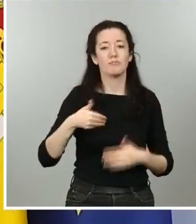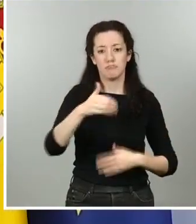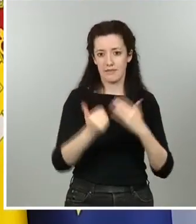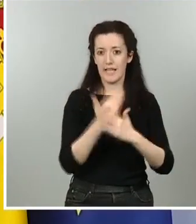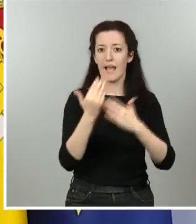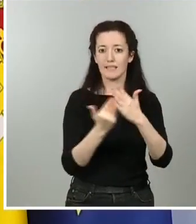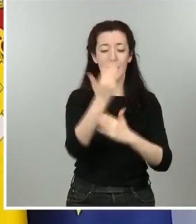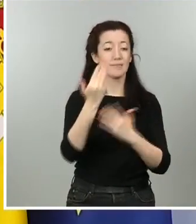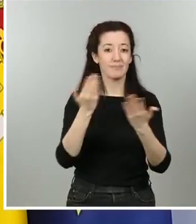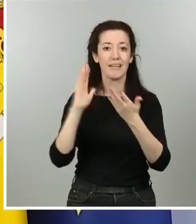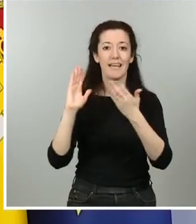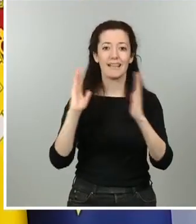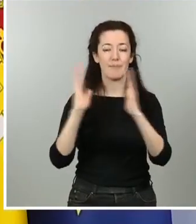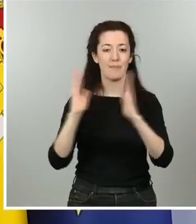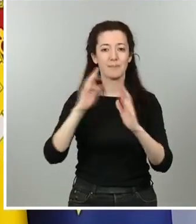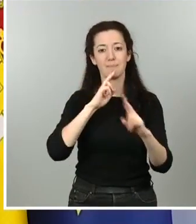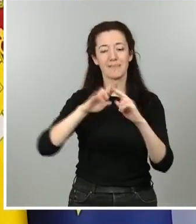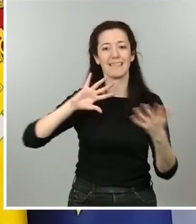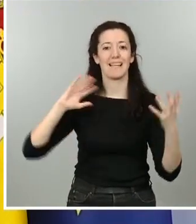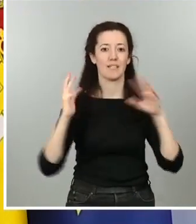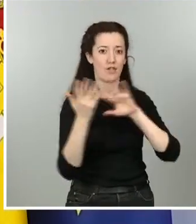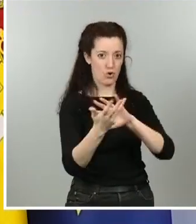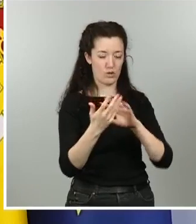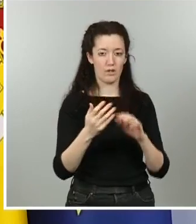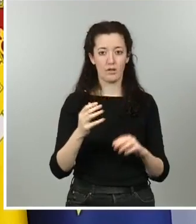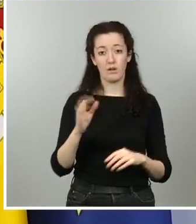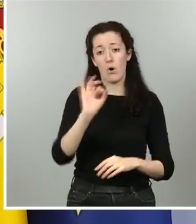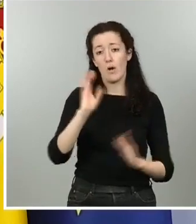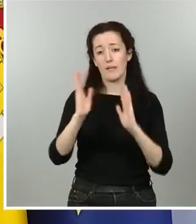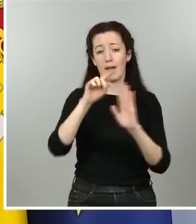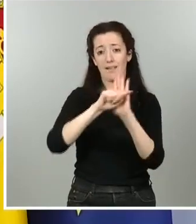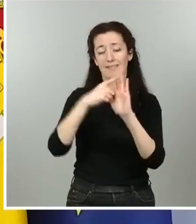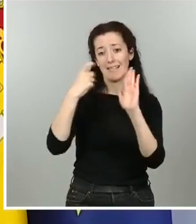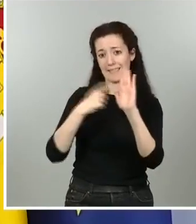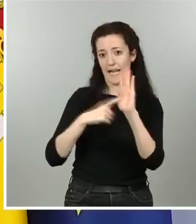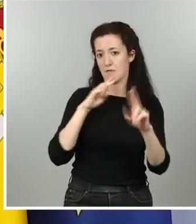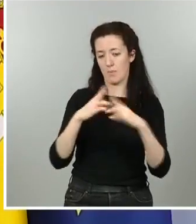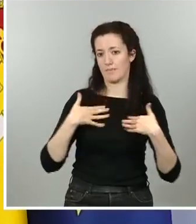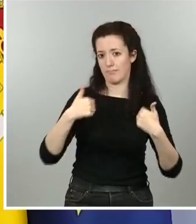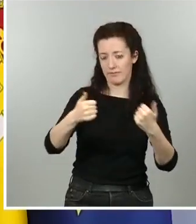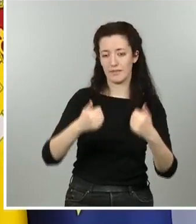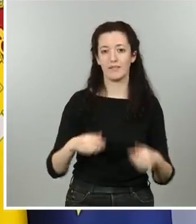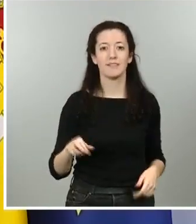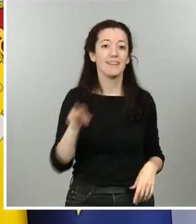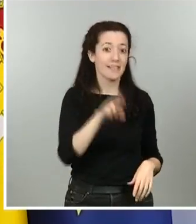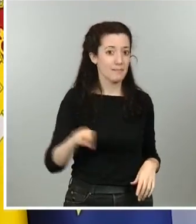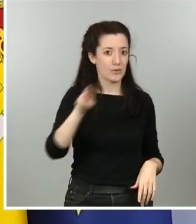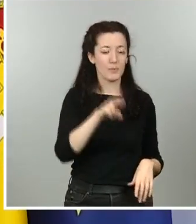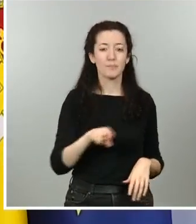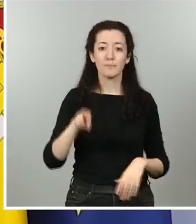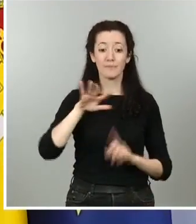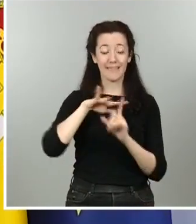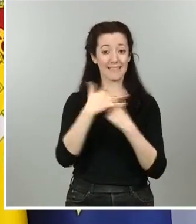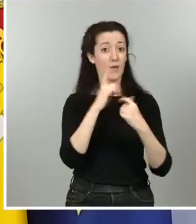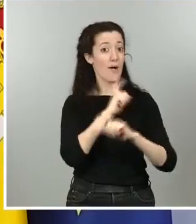etapa de transición a la nueva normalidad o la etapa de desescalada, como ustedes quieran decir. Insisto, el estado de alarma